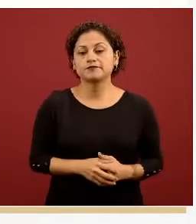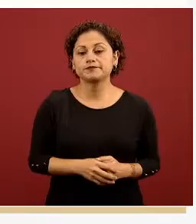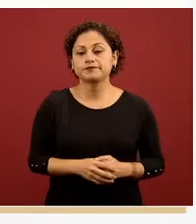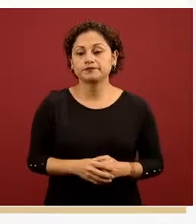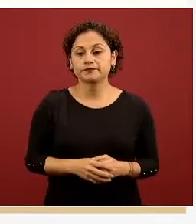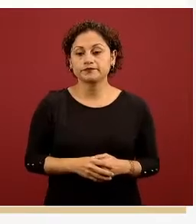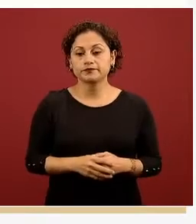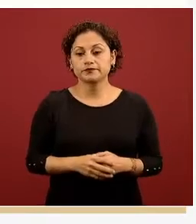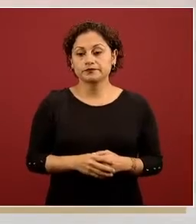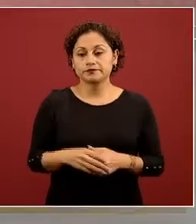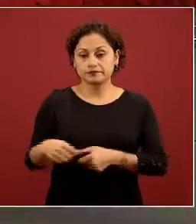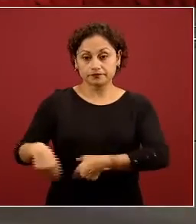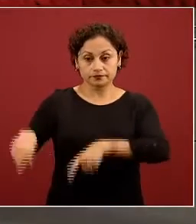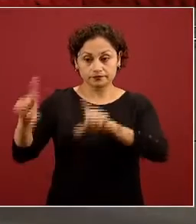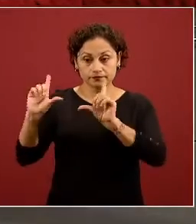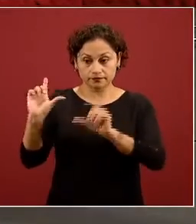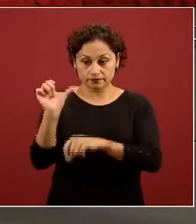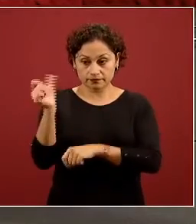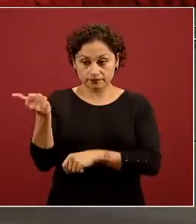La siguiente, por favor.